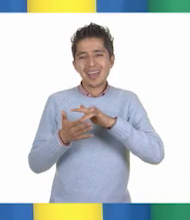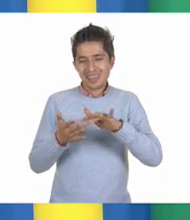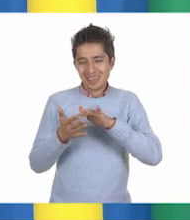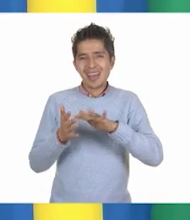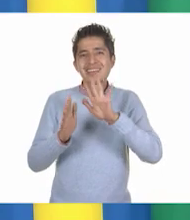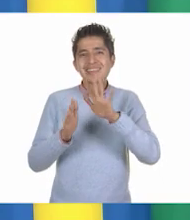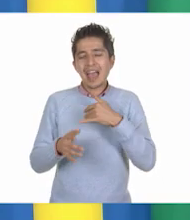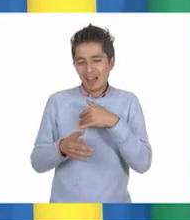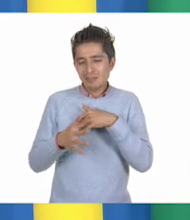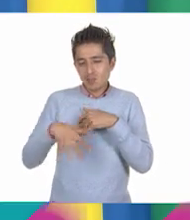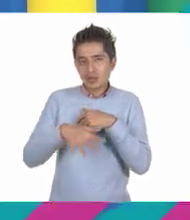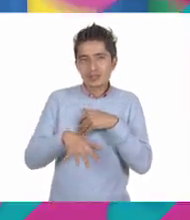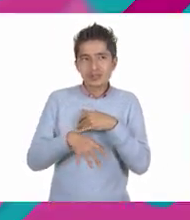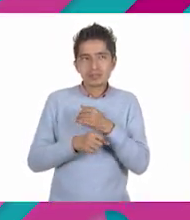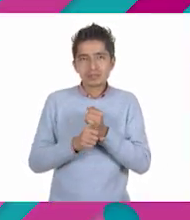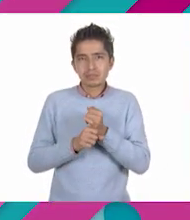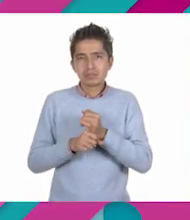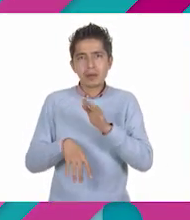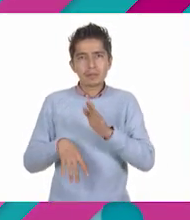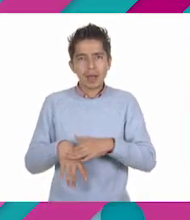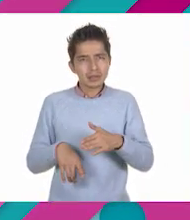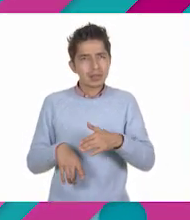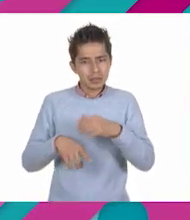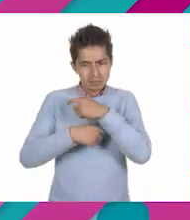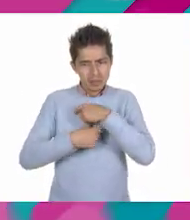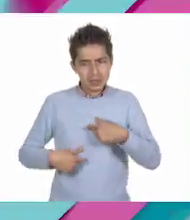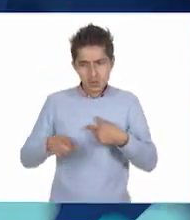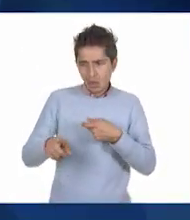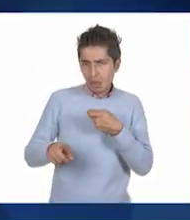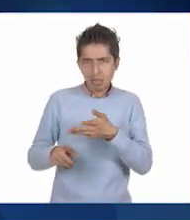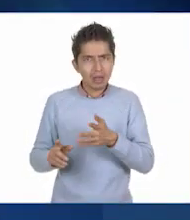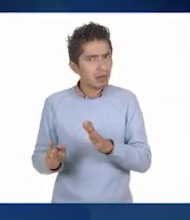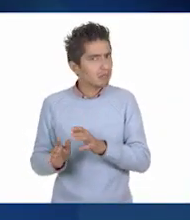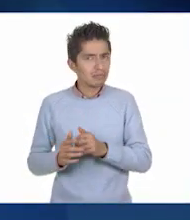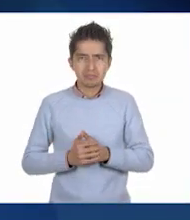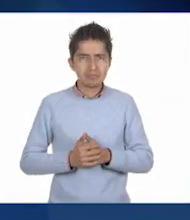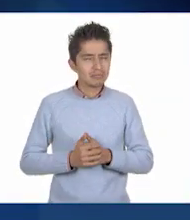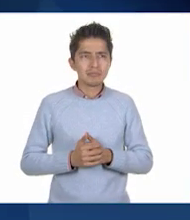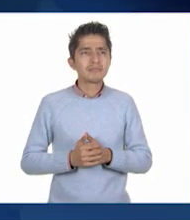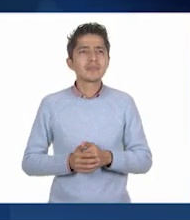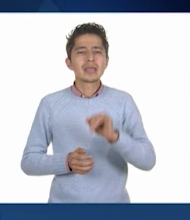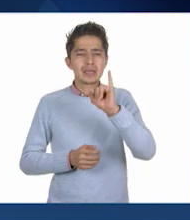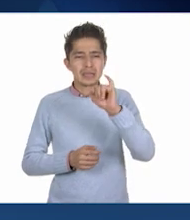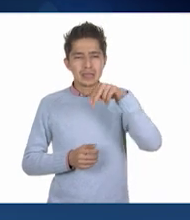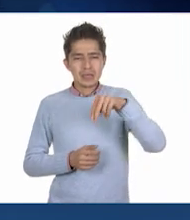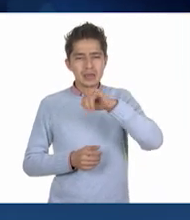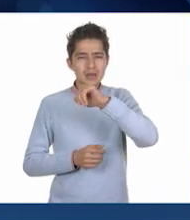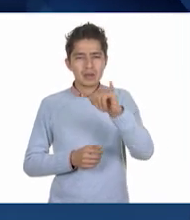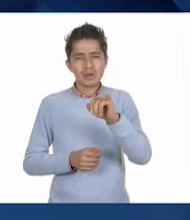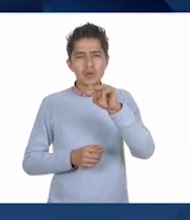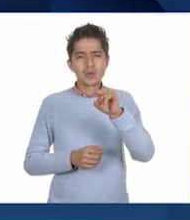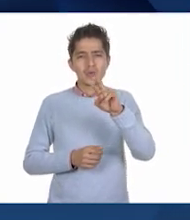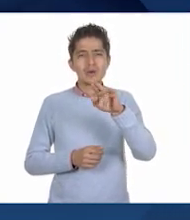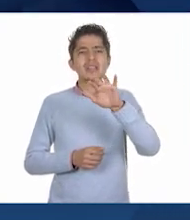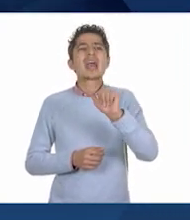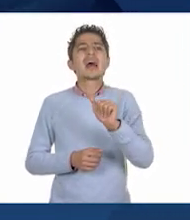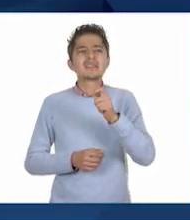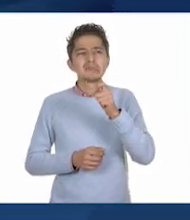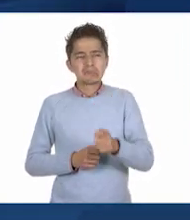no le van a decir ya más cosas a mi pobrecito Panchito. Muy bien, María. Aquí. Injuria, dice,